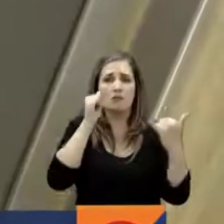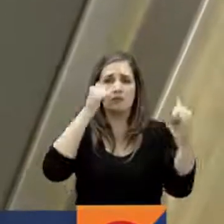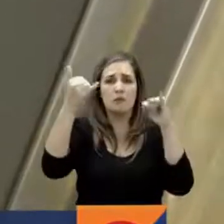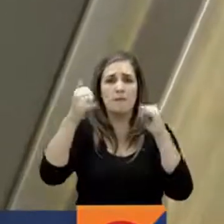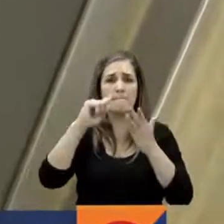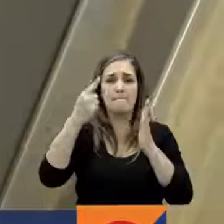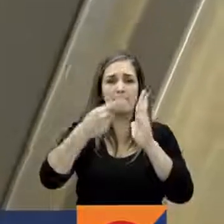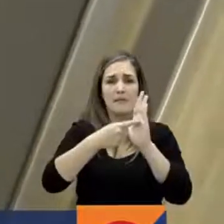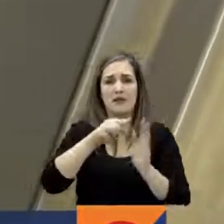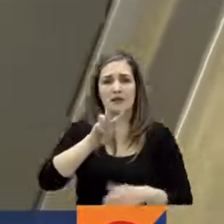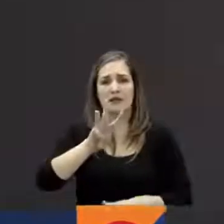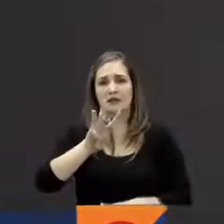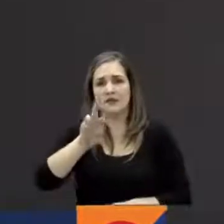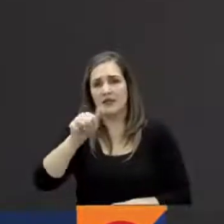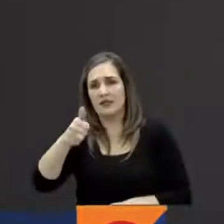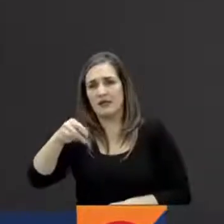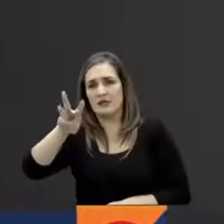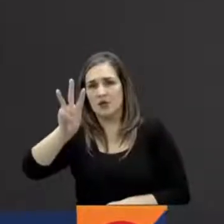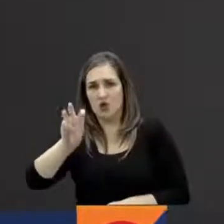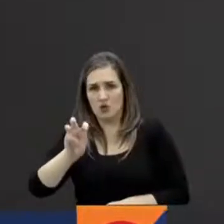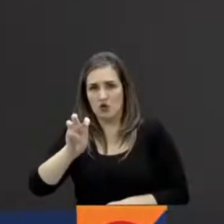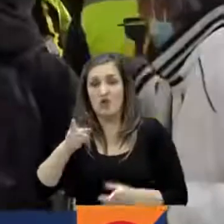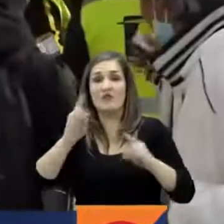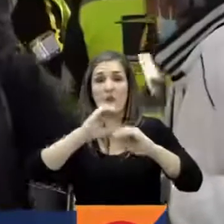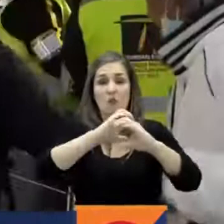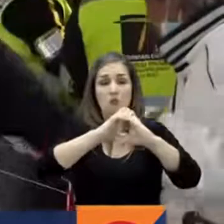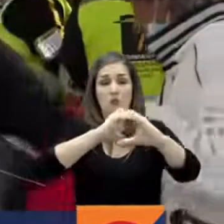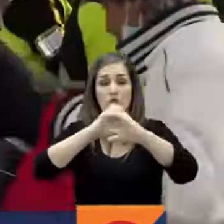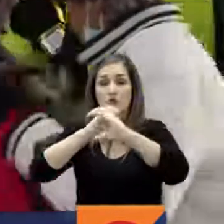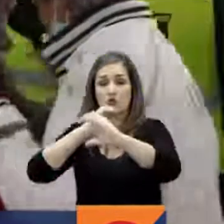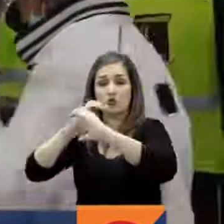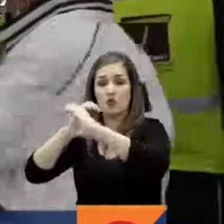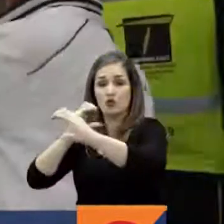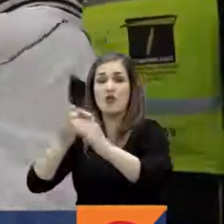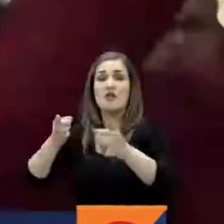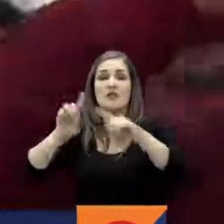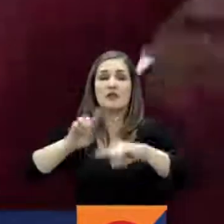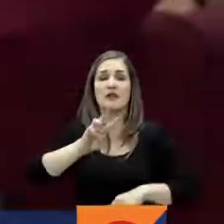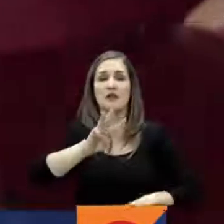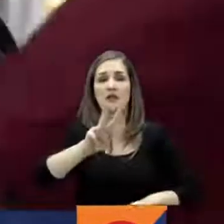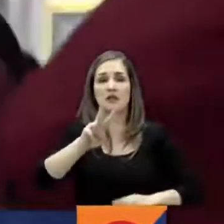1.318 cámaras en estaciones y portales. En los buses articulados y zonales hay